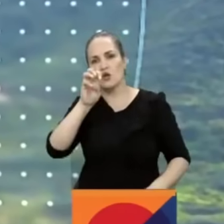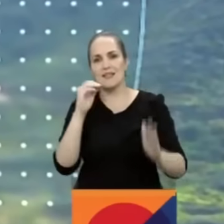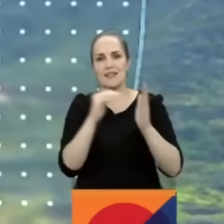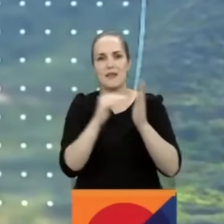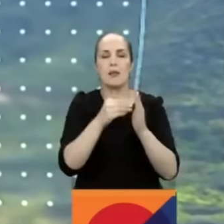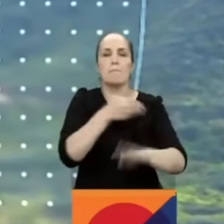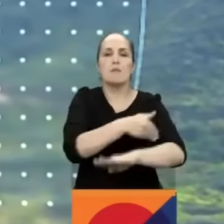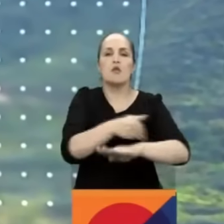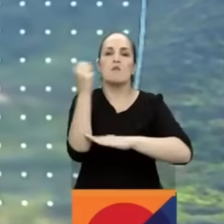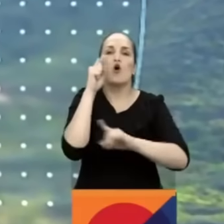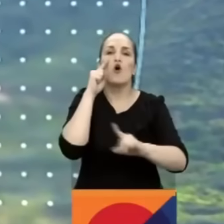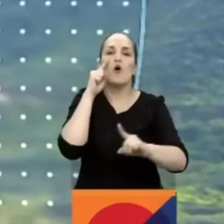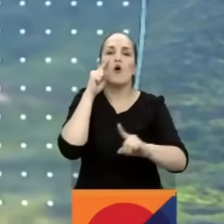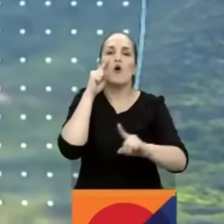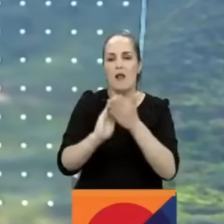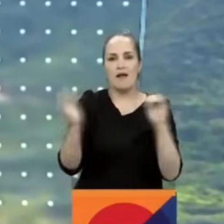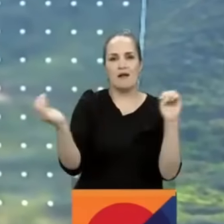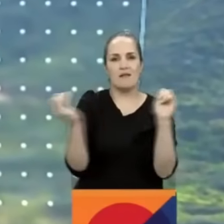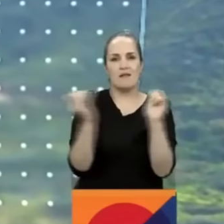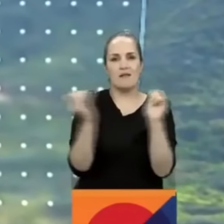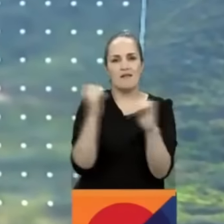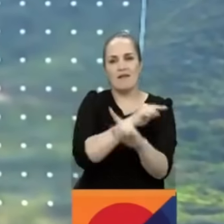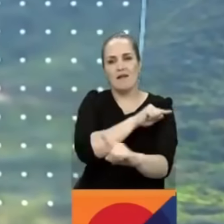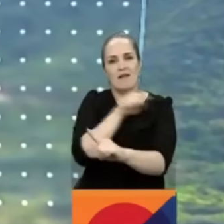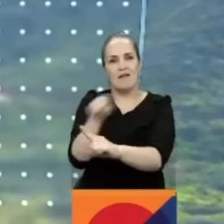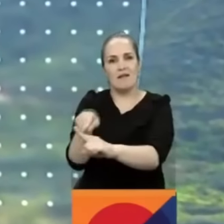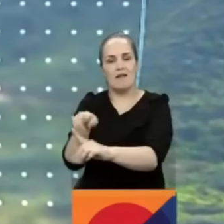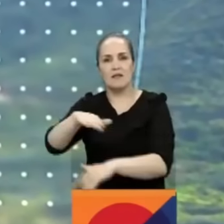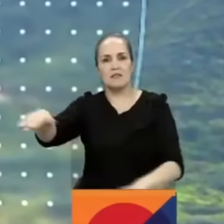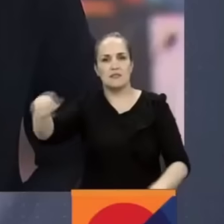pesos. Laura Rodríguez, regresamos con usted.